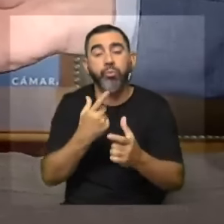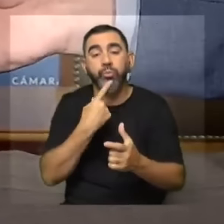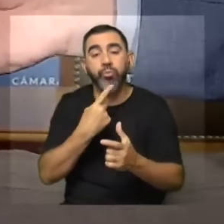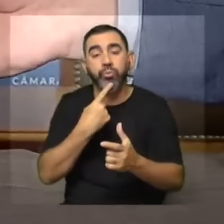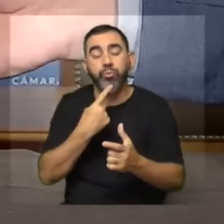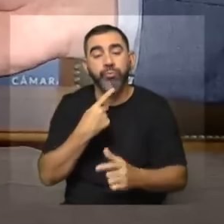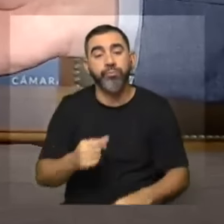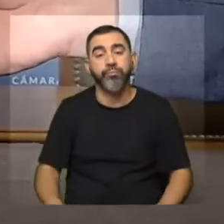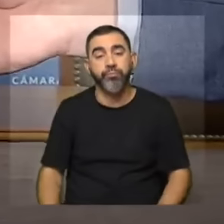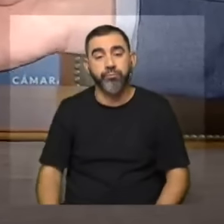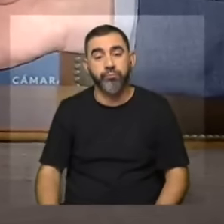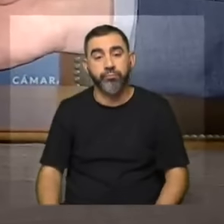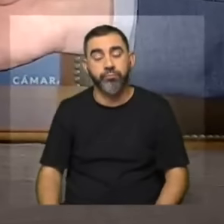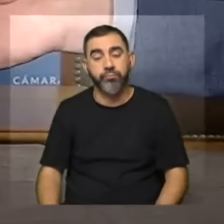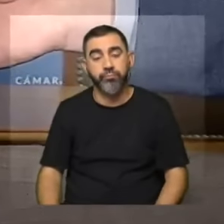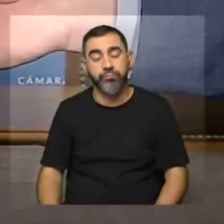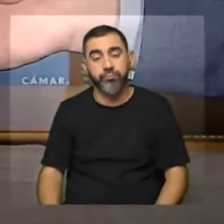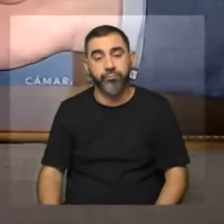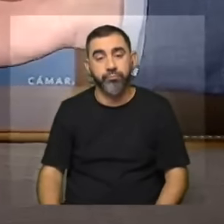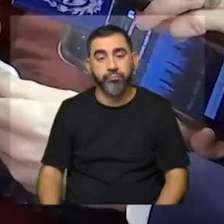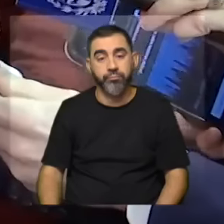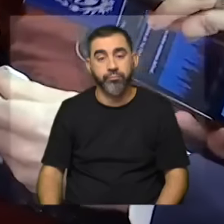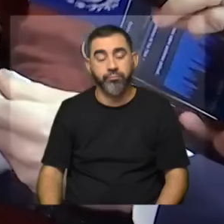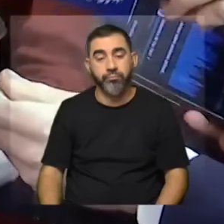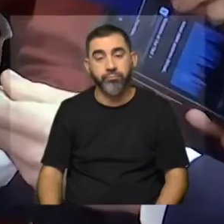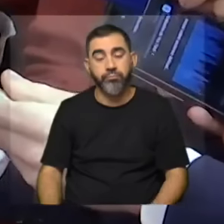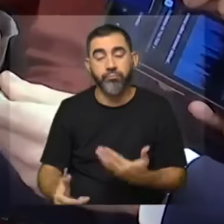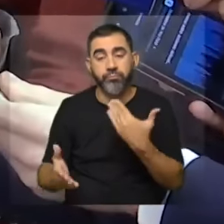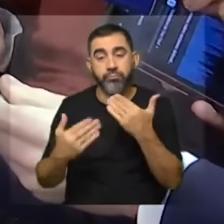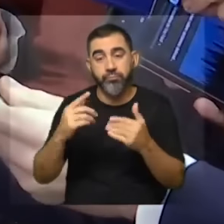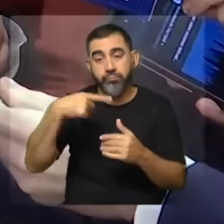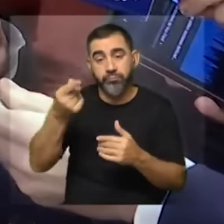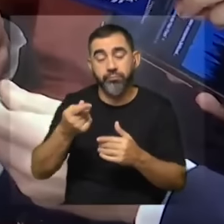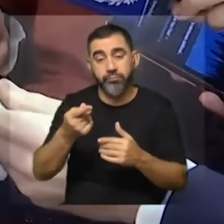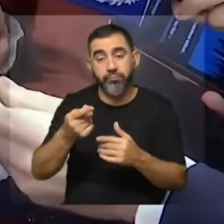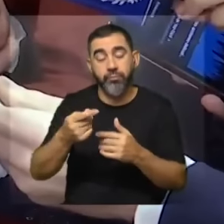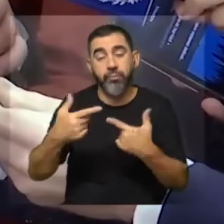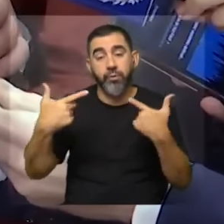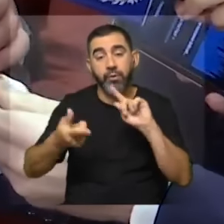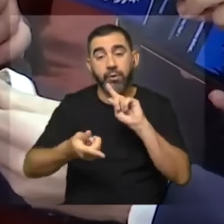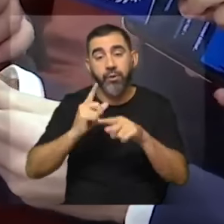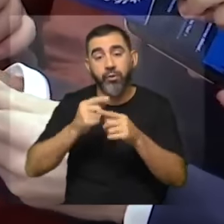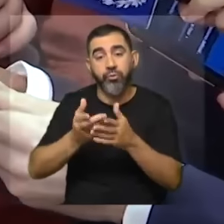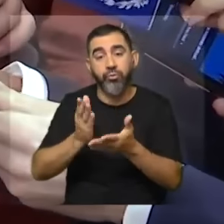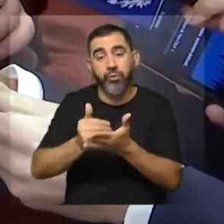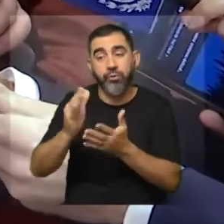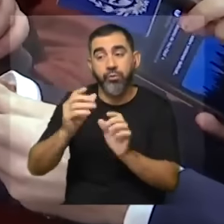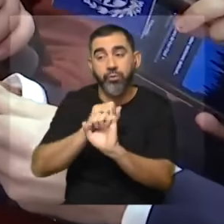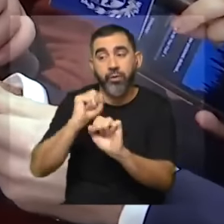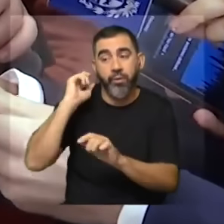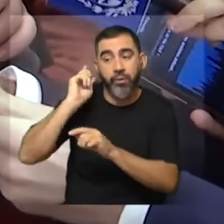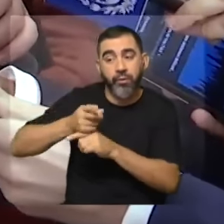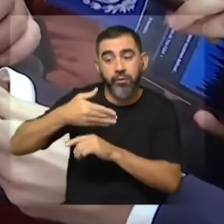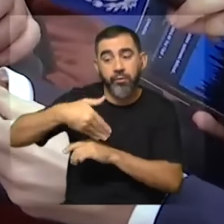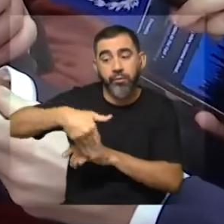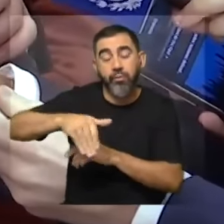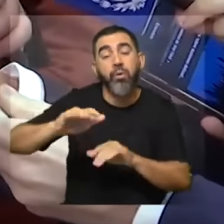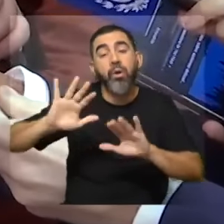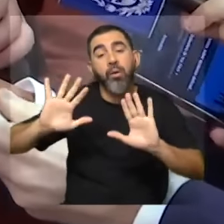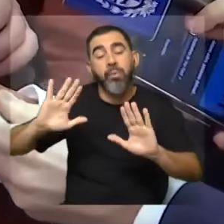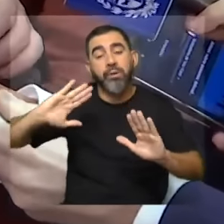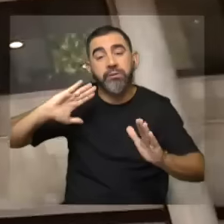partidaria según averiguó mbd noticias tras la conversación paganini comenzó a evaluar la decisión a tomar y probablemente le